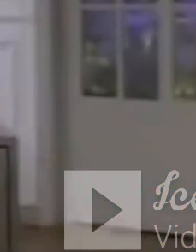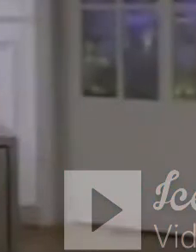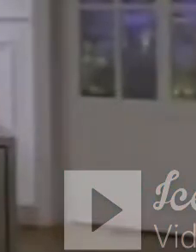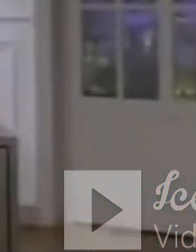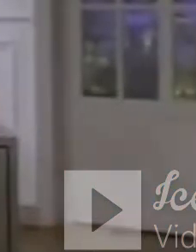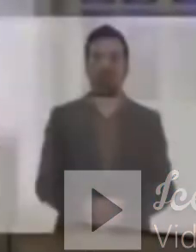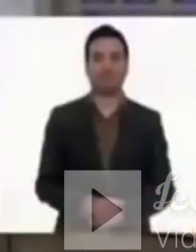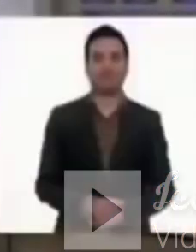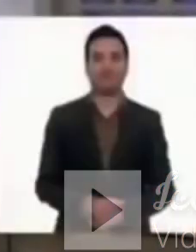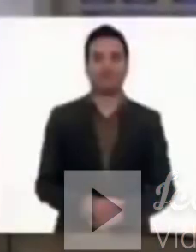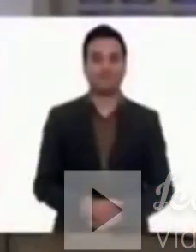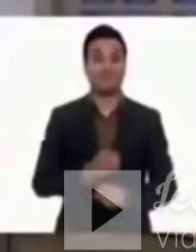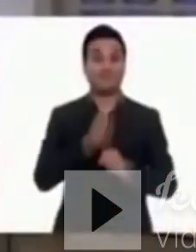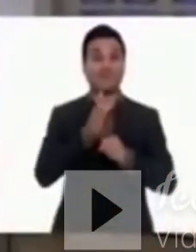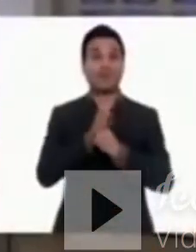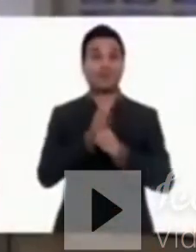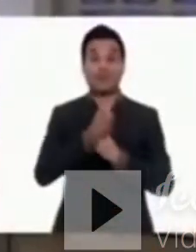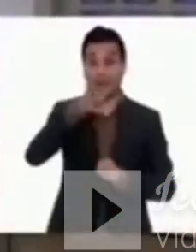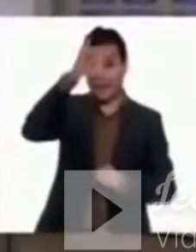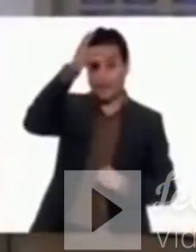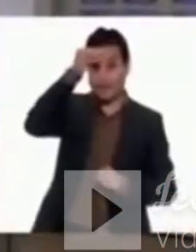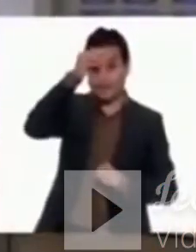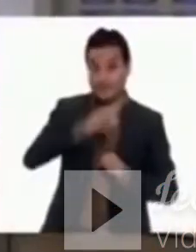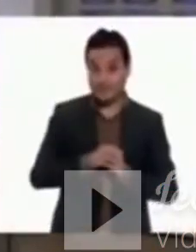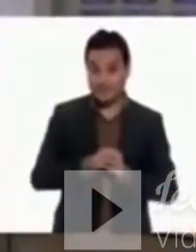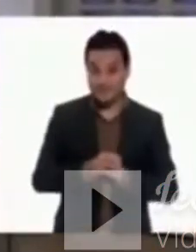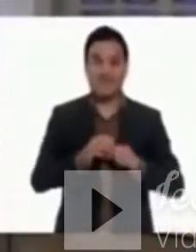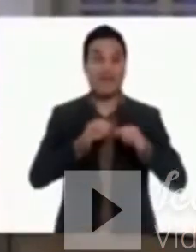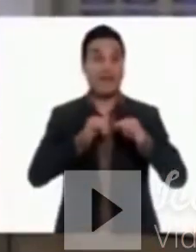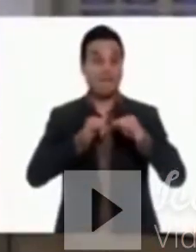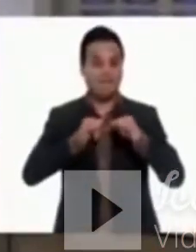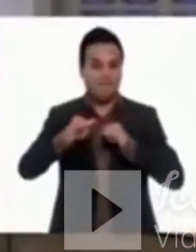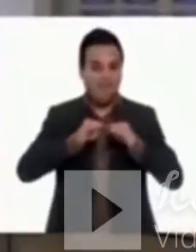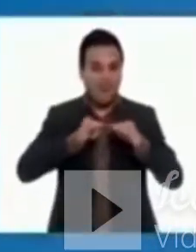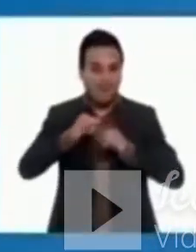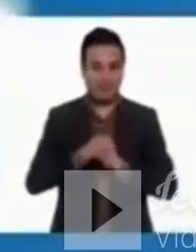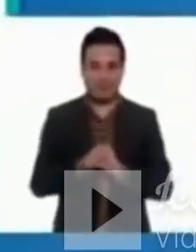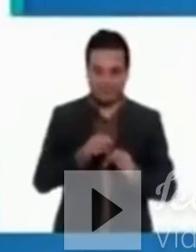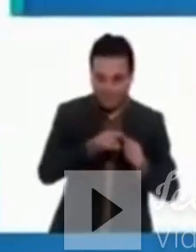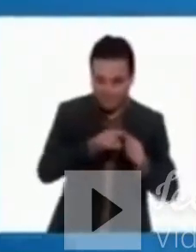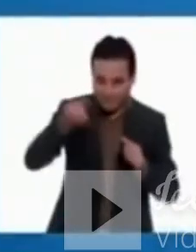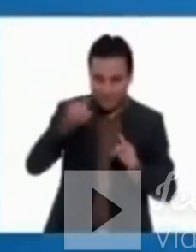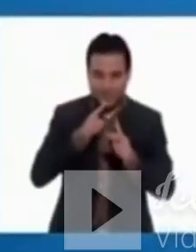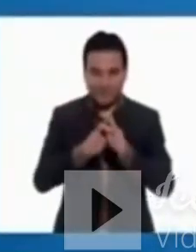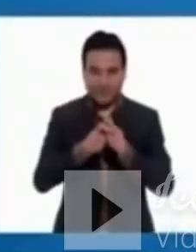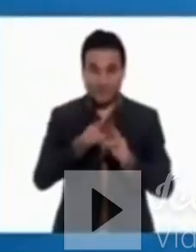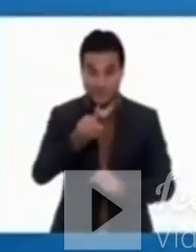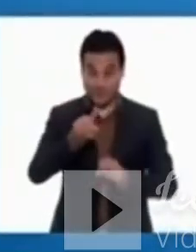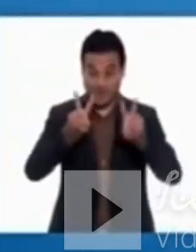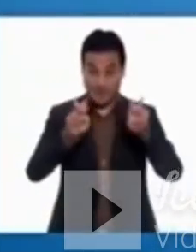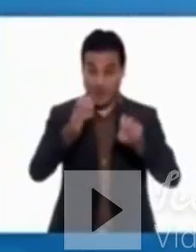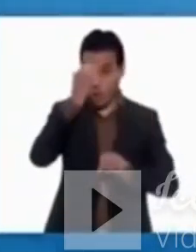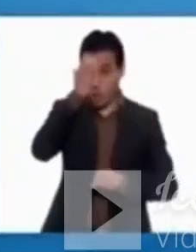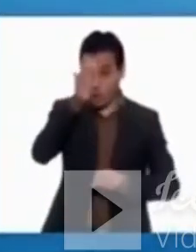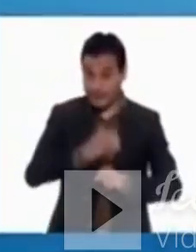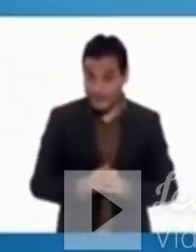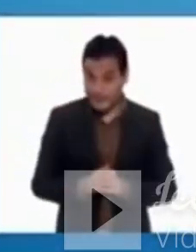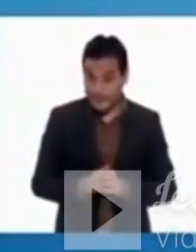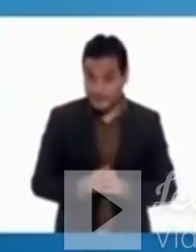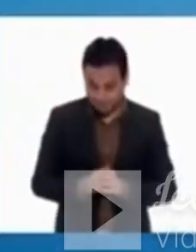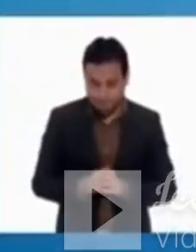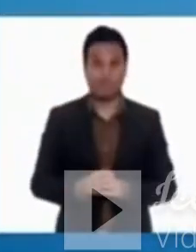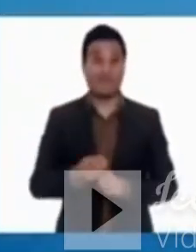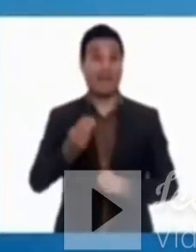Hoy vamos a aprender sobre la medición de distancias en mapas. ¿Qué sabes sobre el tema? Mariana festejará su cumpleaños con un